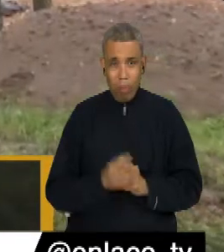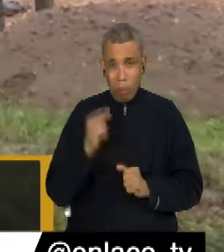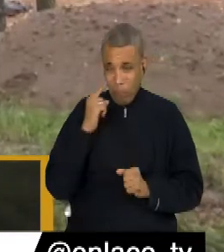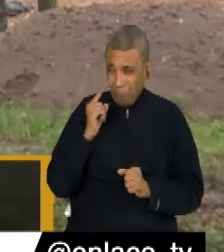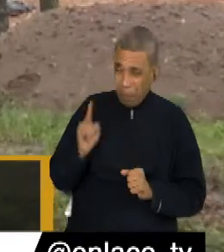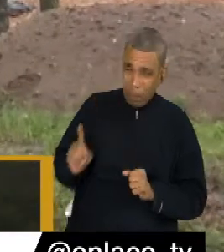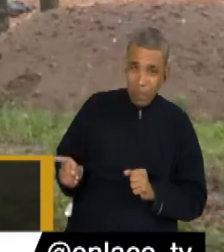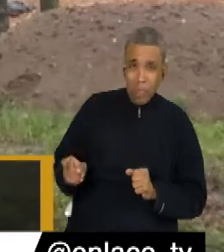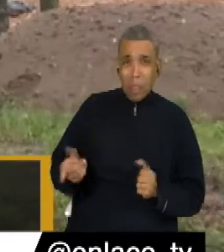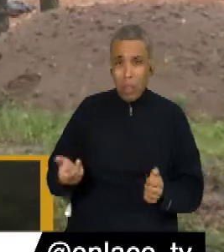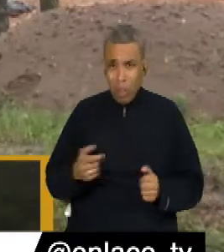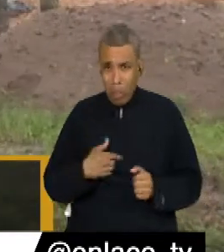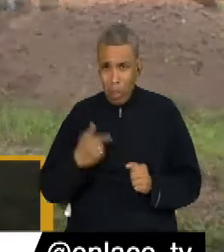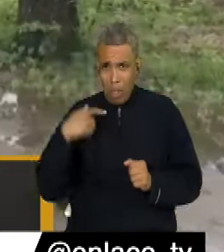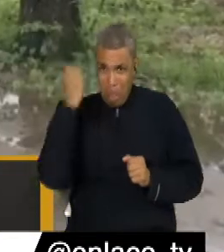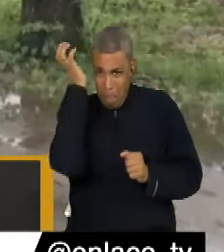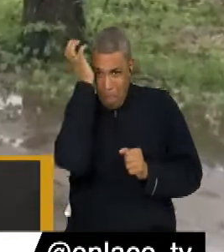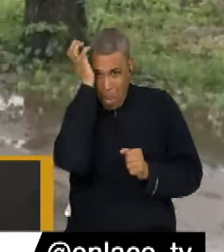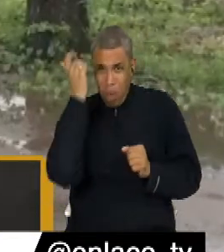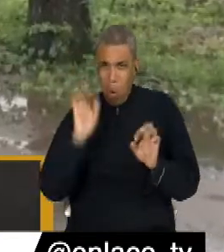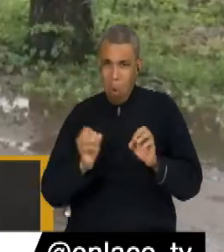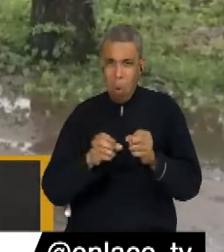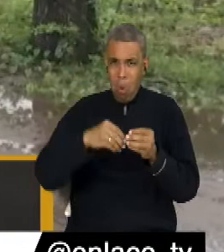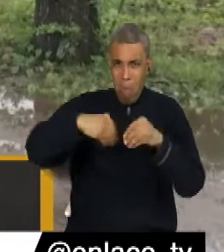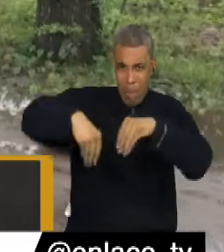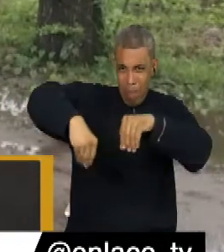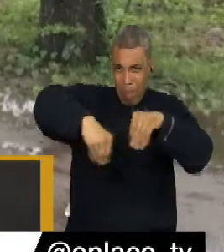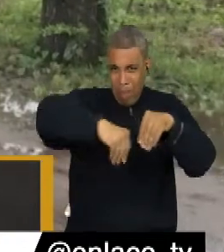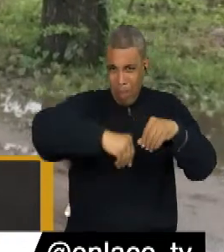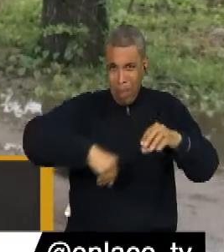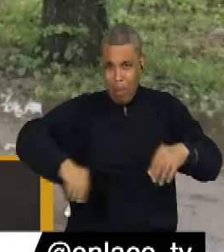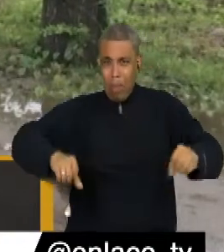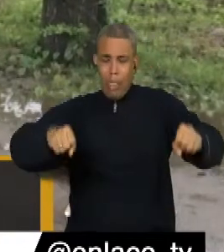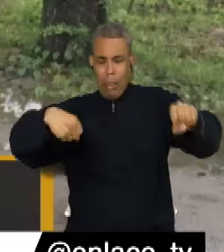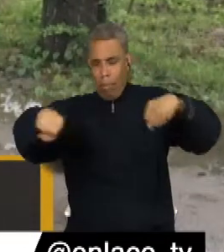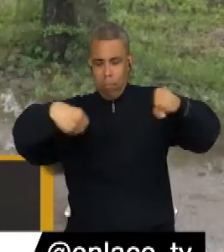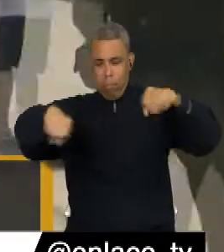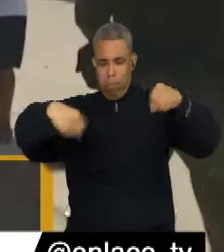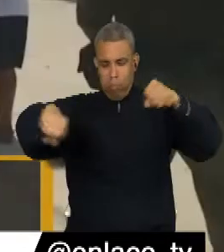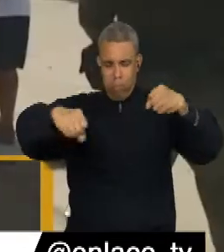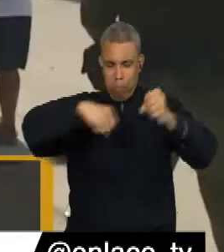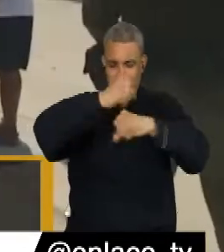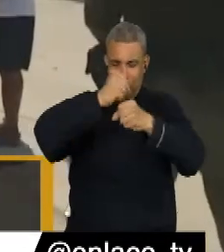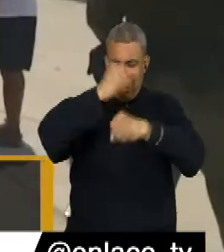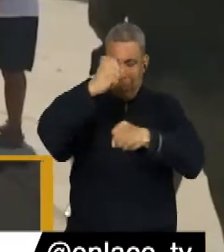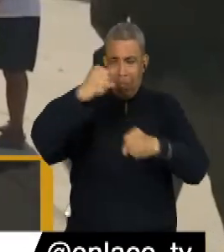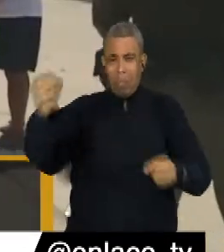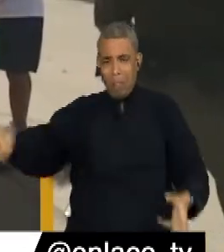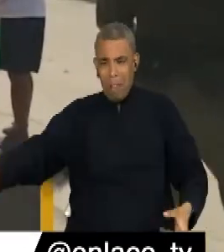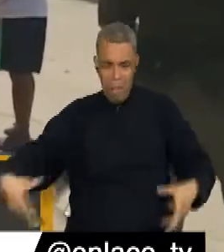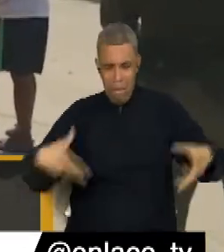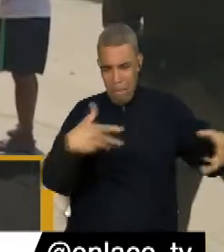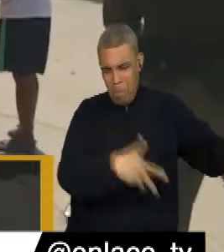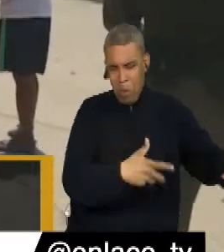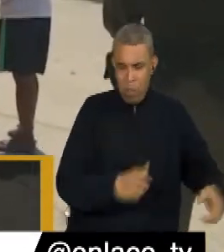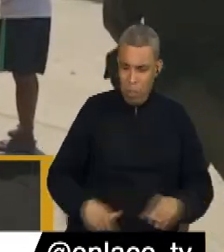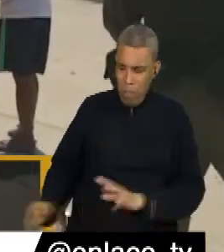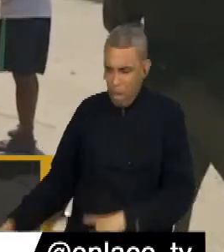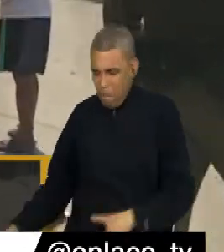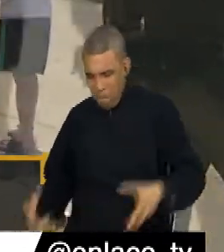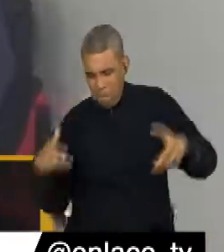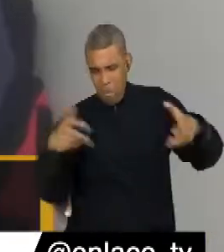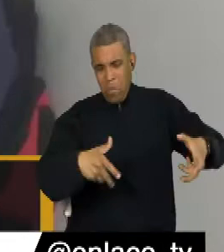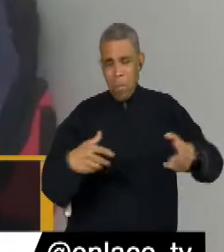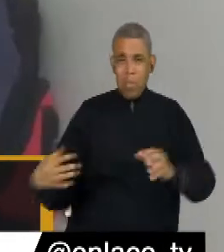elaboración e instalación de jarillones a orillas del río, donde se ubican viviendas e instituciones de los municipios mencionados, así como la evacuación